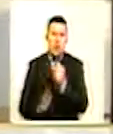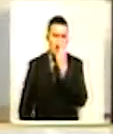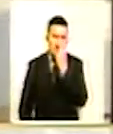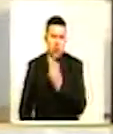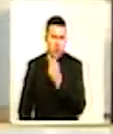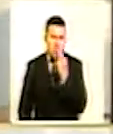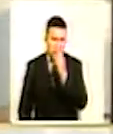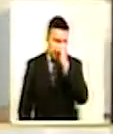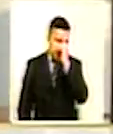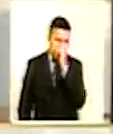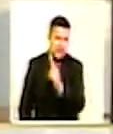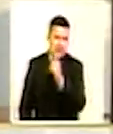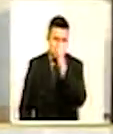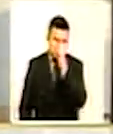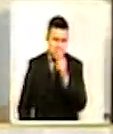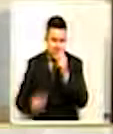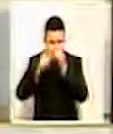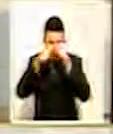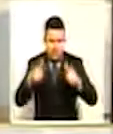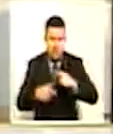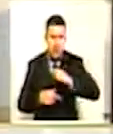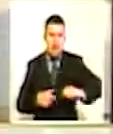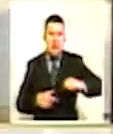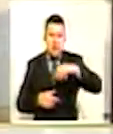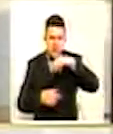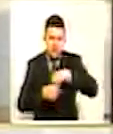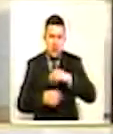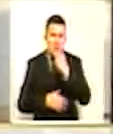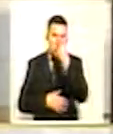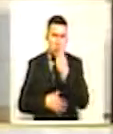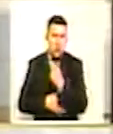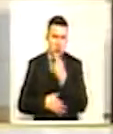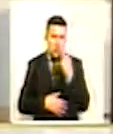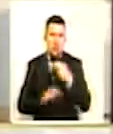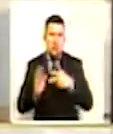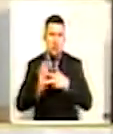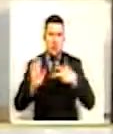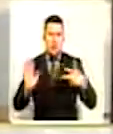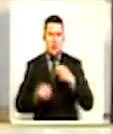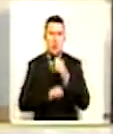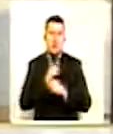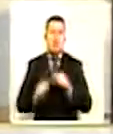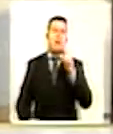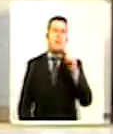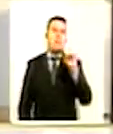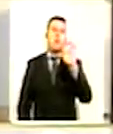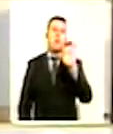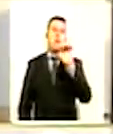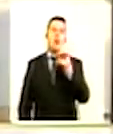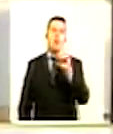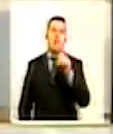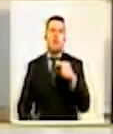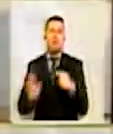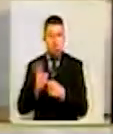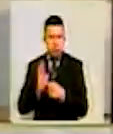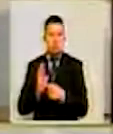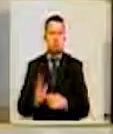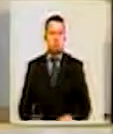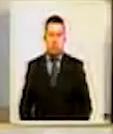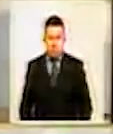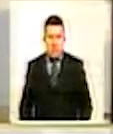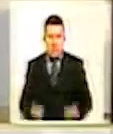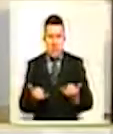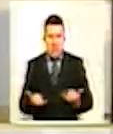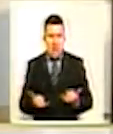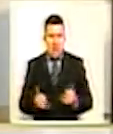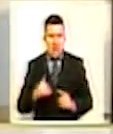un compromiso de respeto con el Estado de Derecho y de cumplimiento de la Constitución de 1991, que